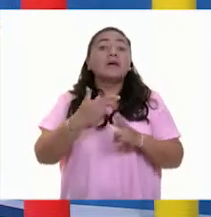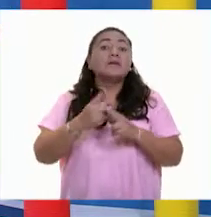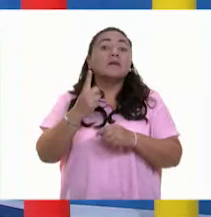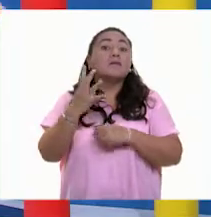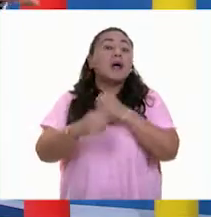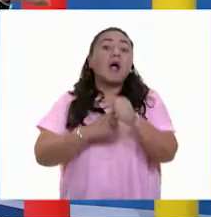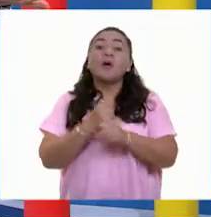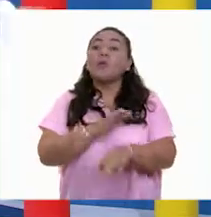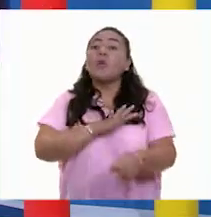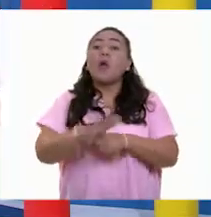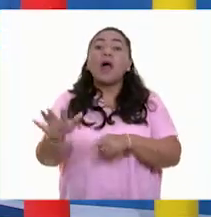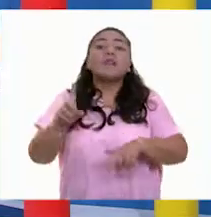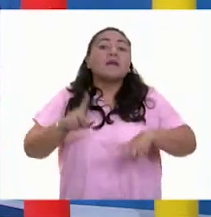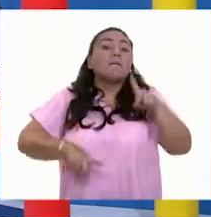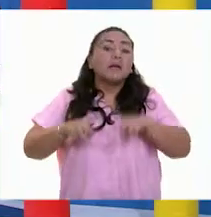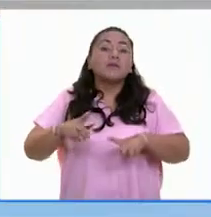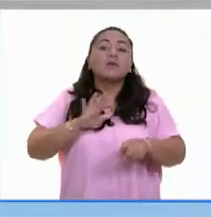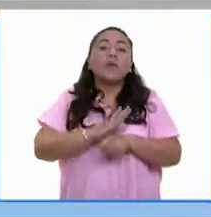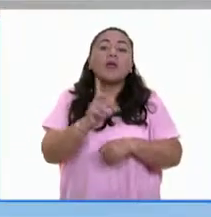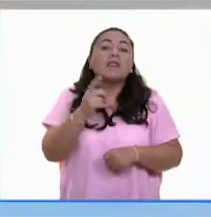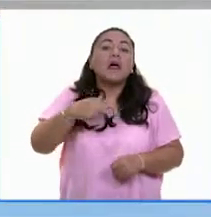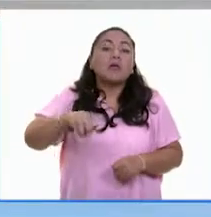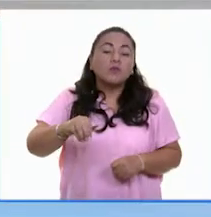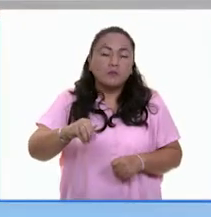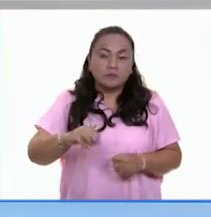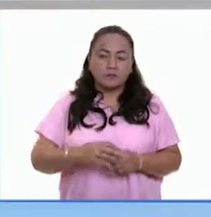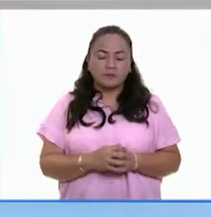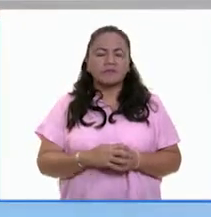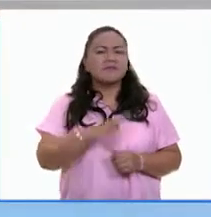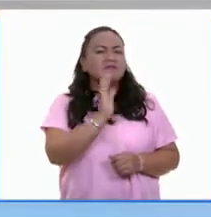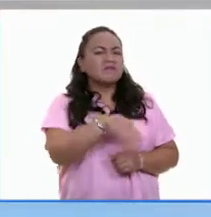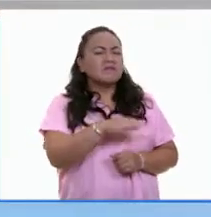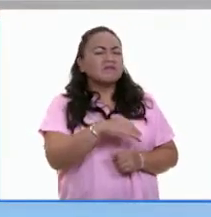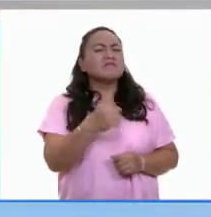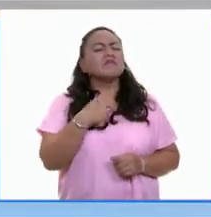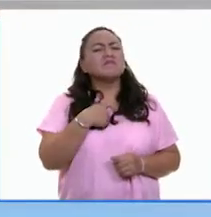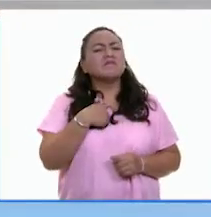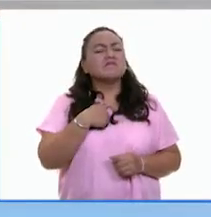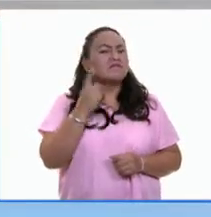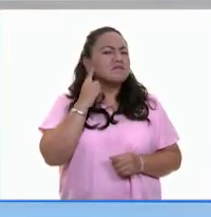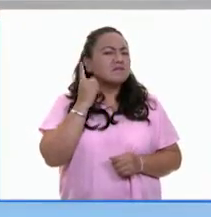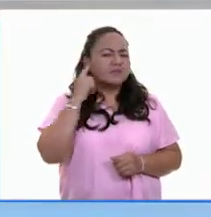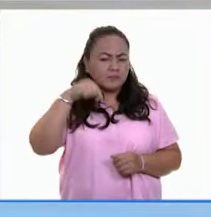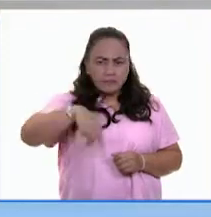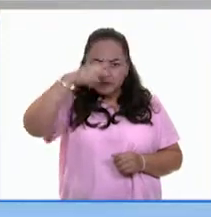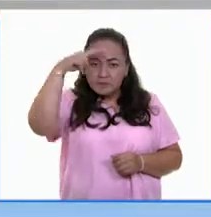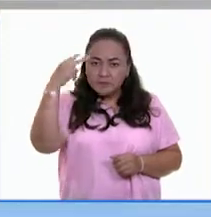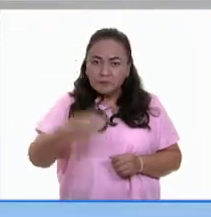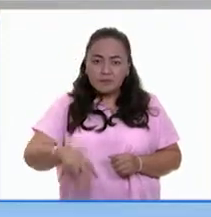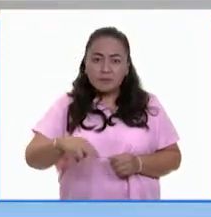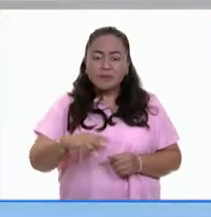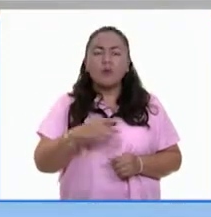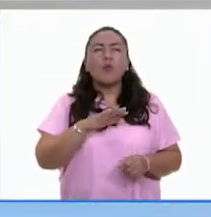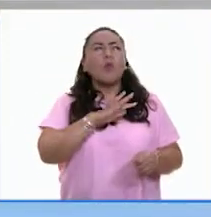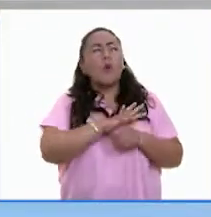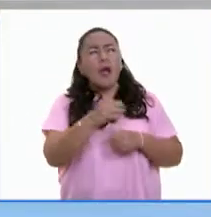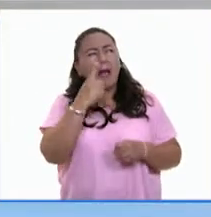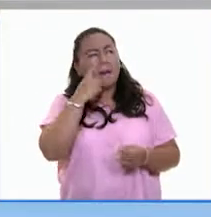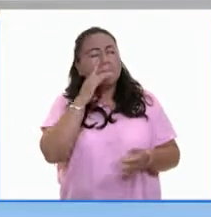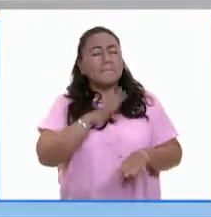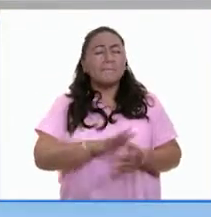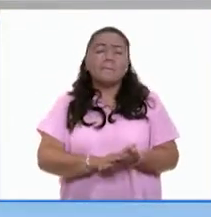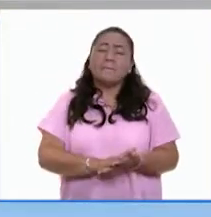las características del evento. Maestra, yo había escuchado que en México uno de los desastres que